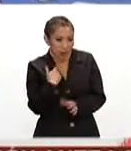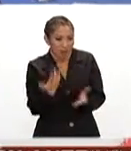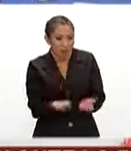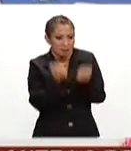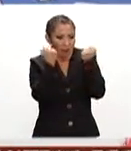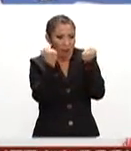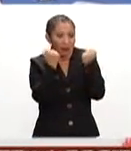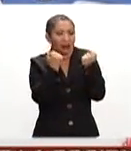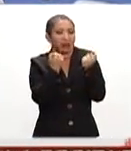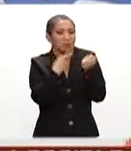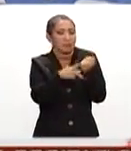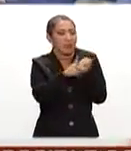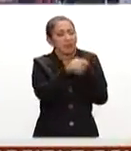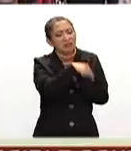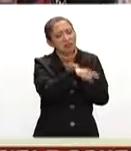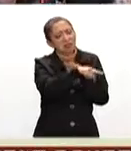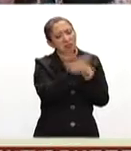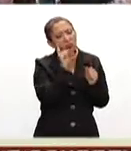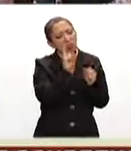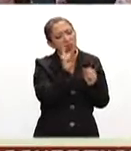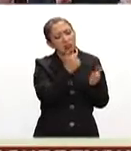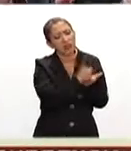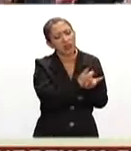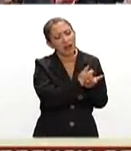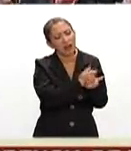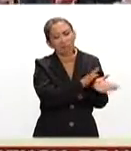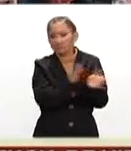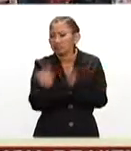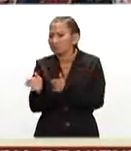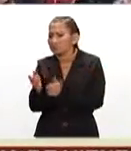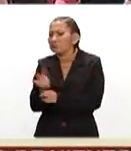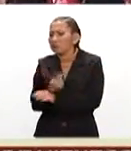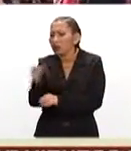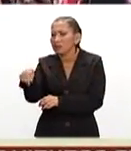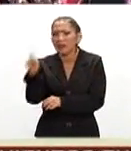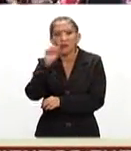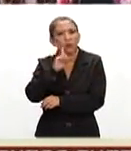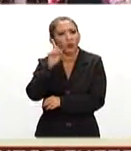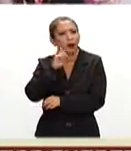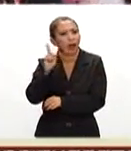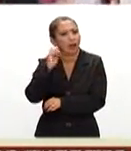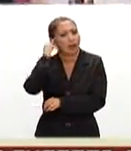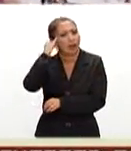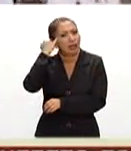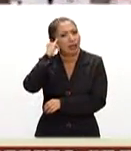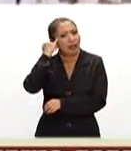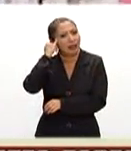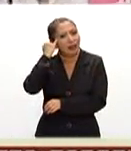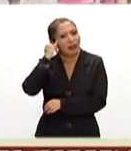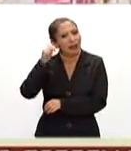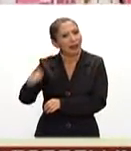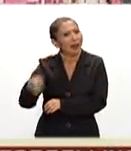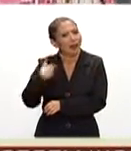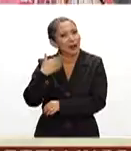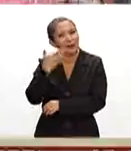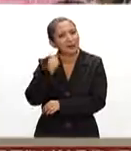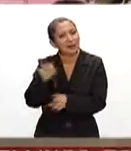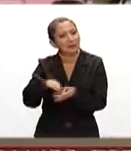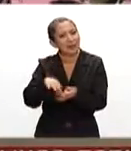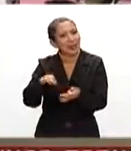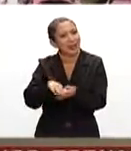de recuperación tienen las mujeres. Entonces nos preguntamos qué pasaría con aquellas mujeres sin tantos